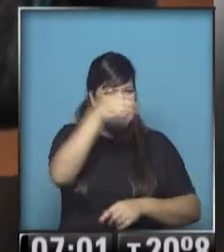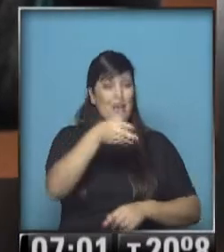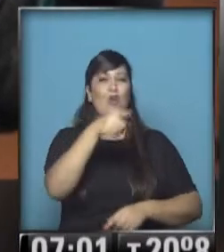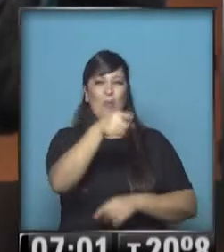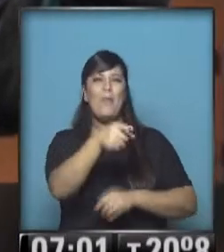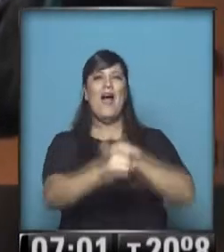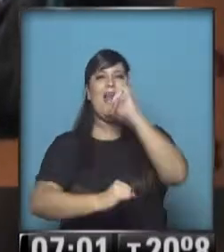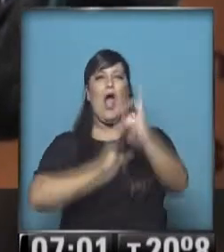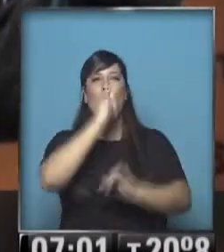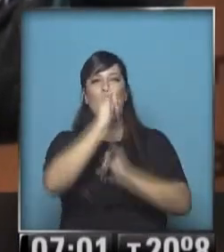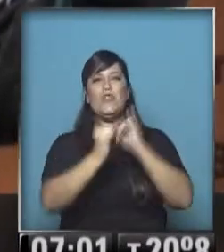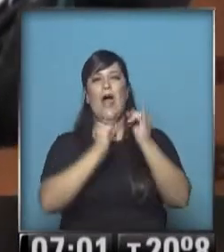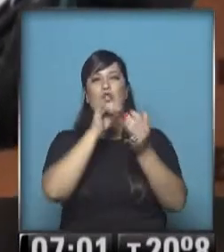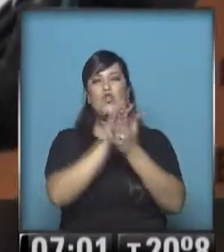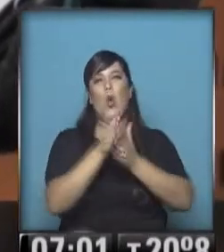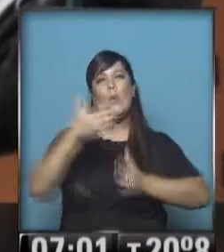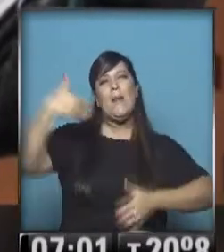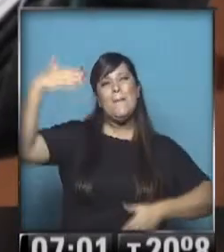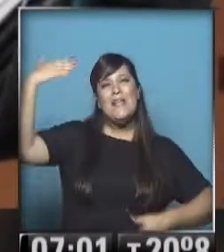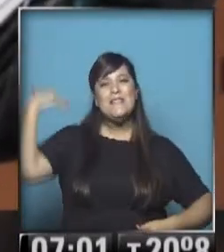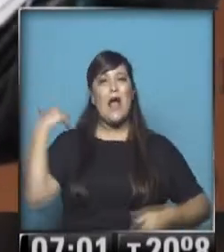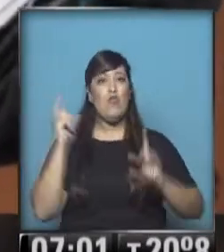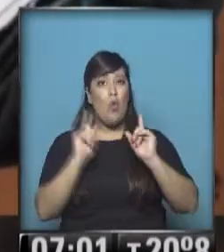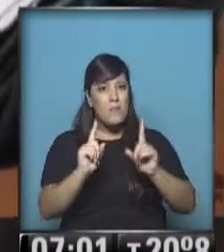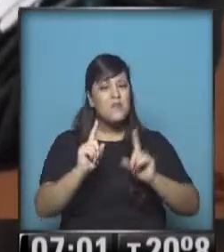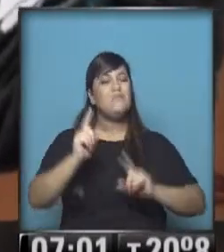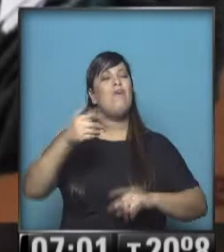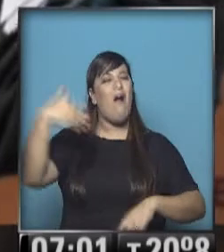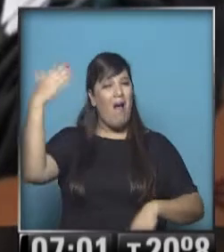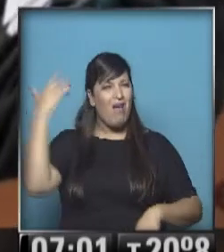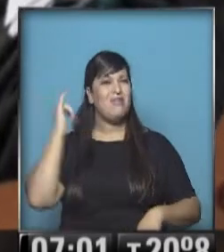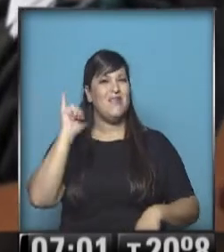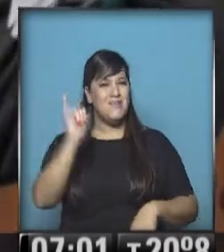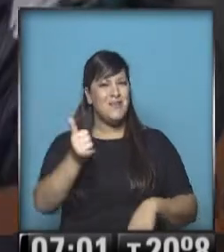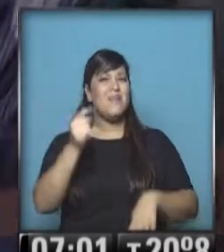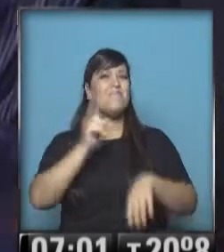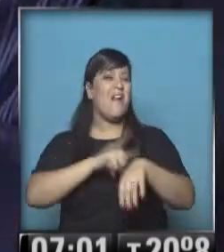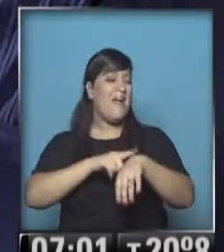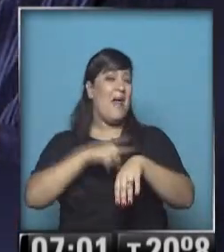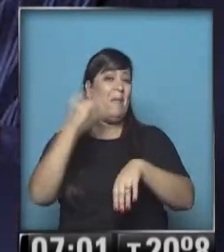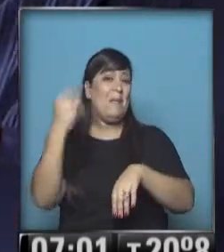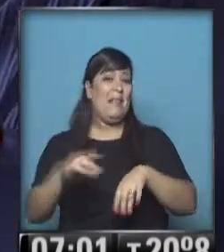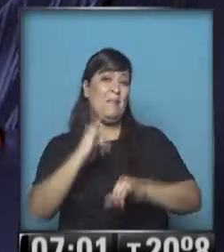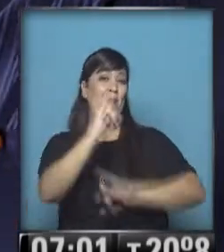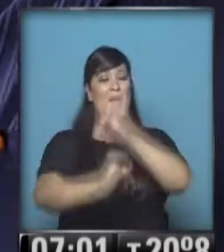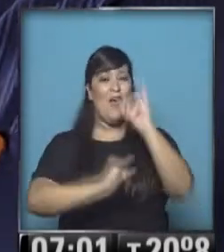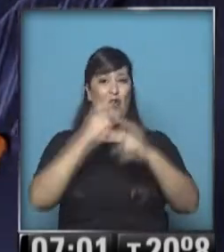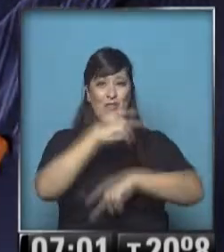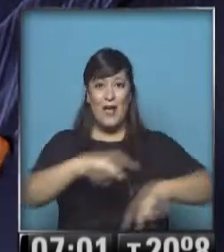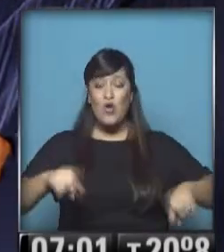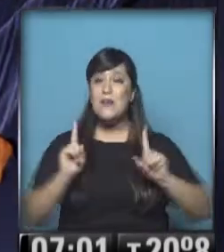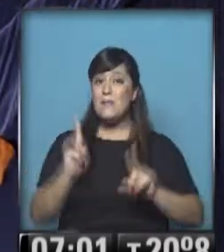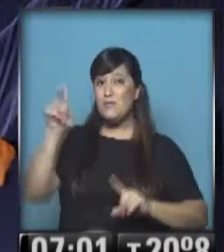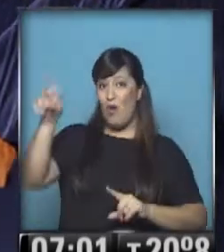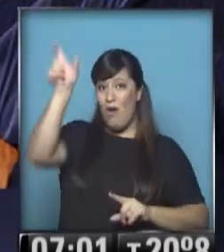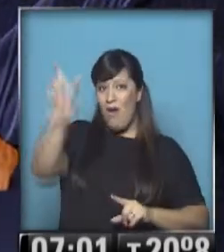evocar los tiempos en que había tiempo para perder el tiempo. Él contó una